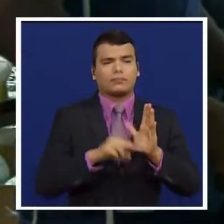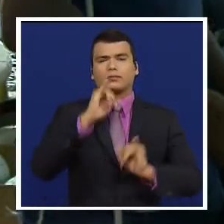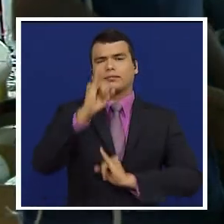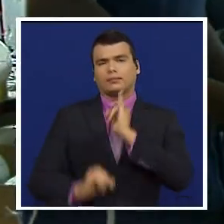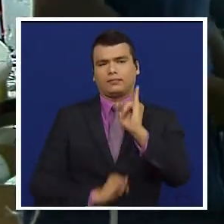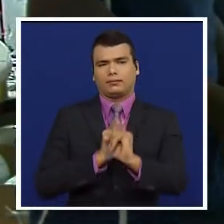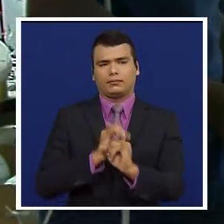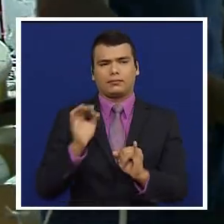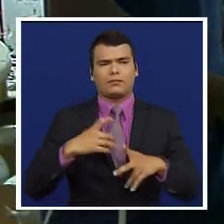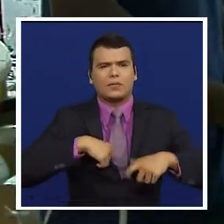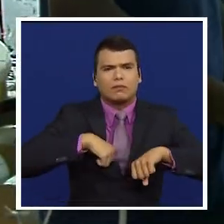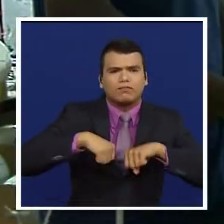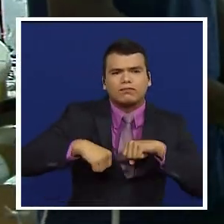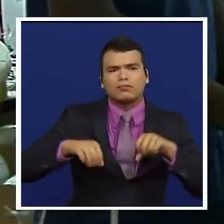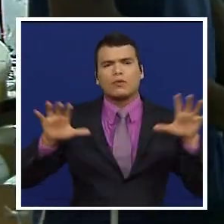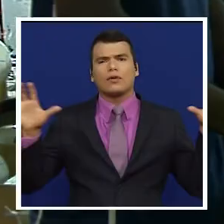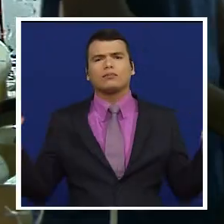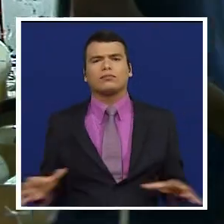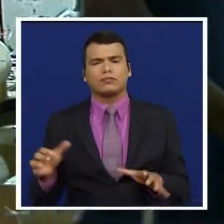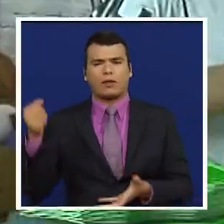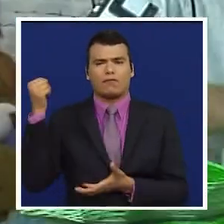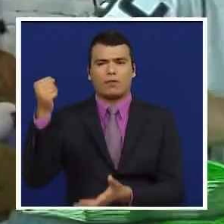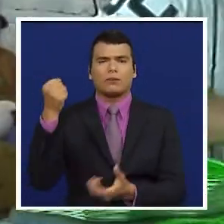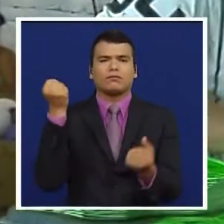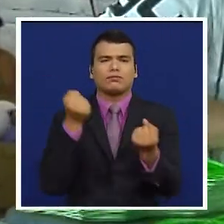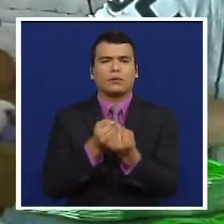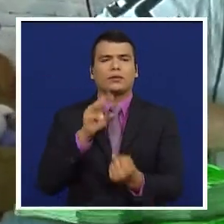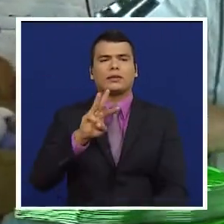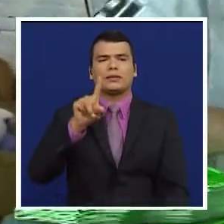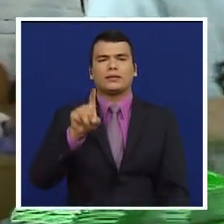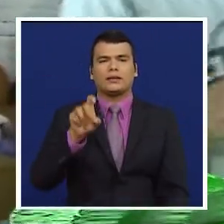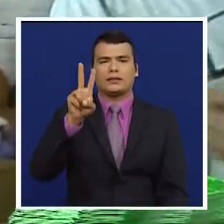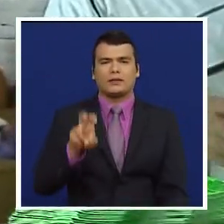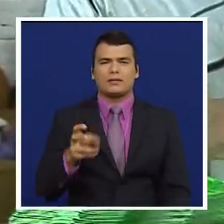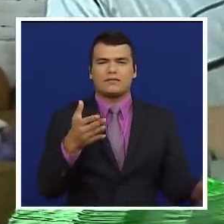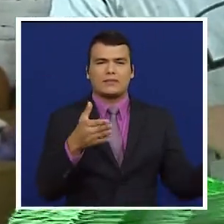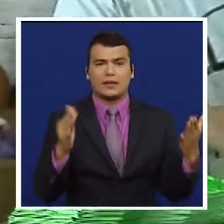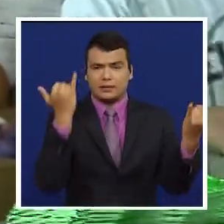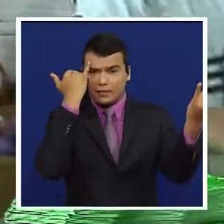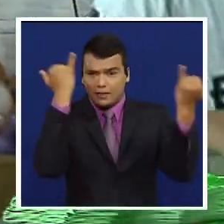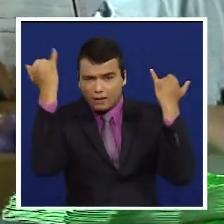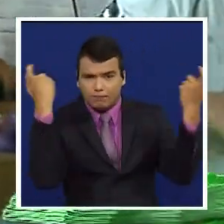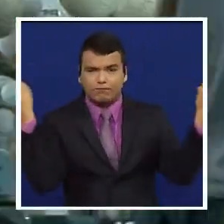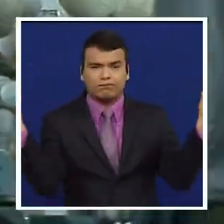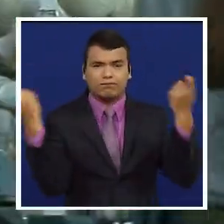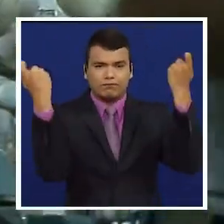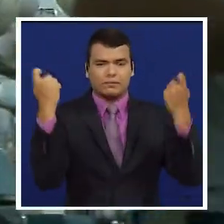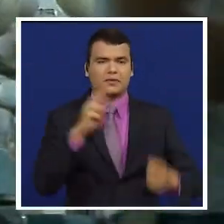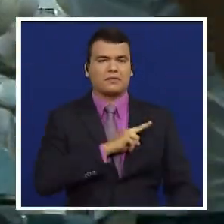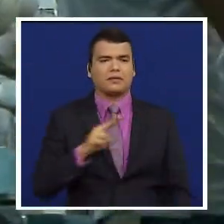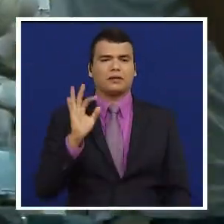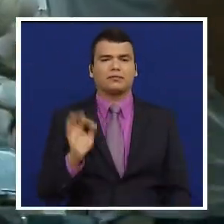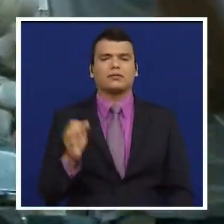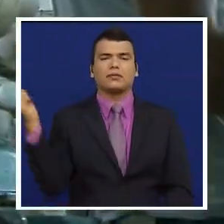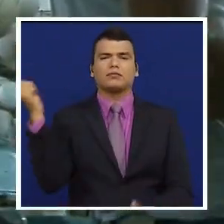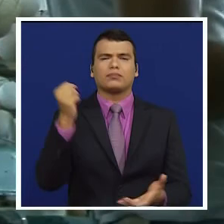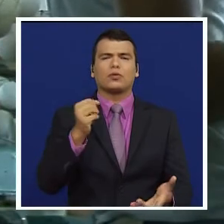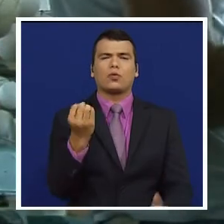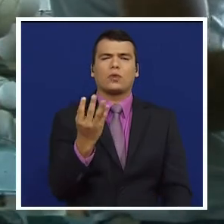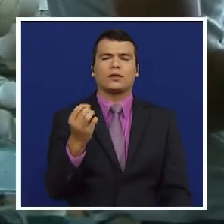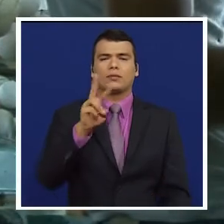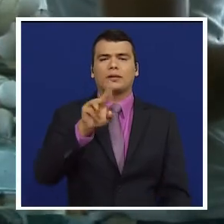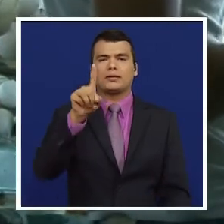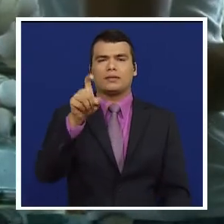A través del Fondo Emprender se han apoyado 367 planes de negocio en el Valle del Cauca. En total se han destinado 26 mil millones de pesos